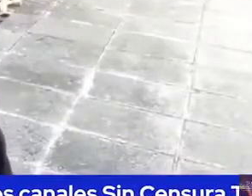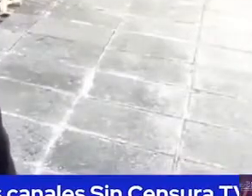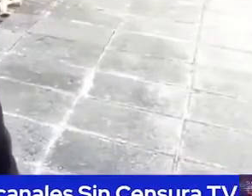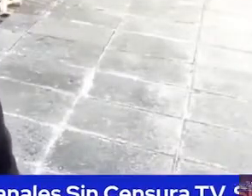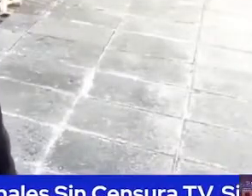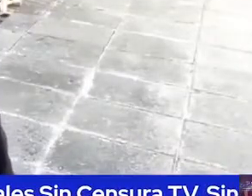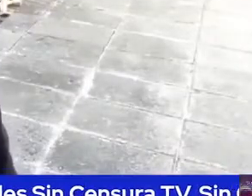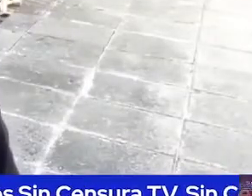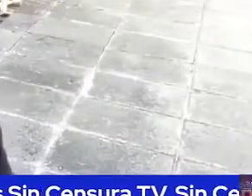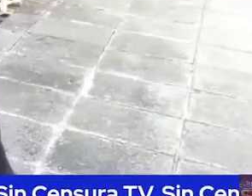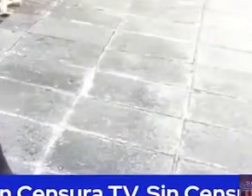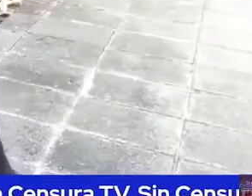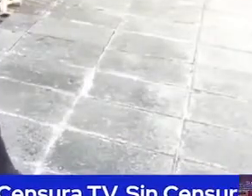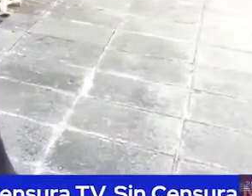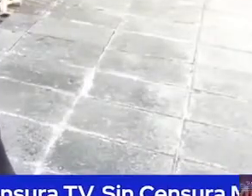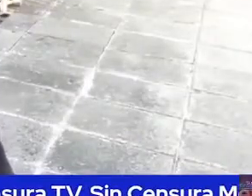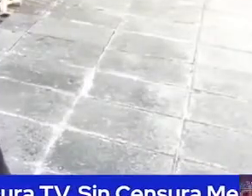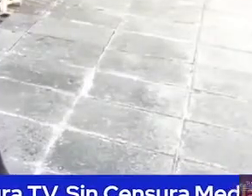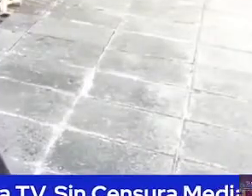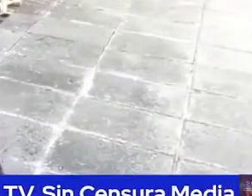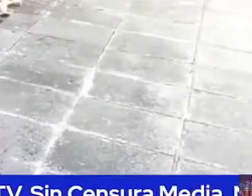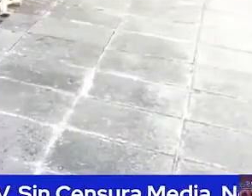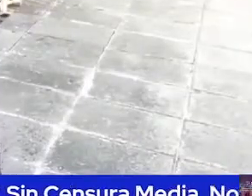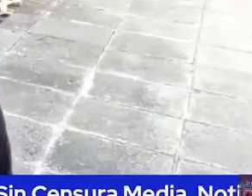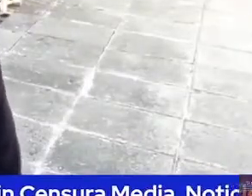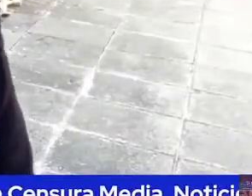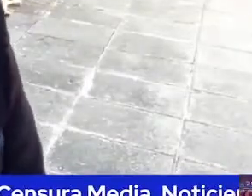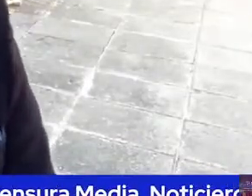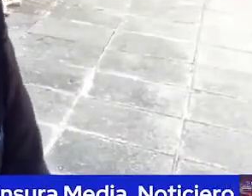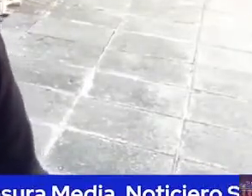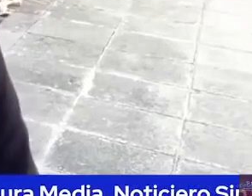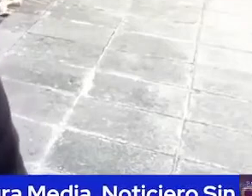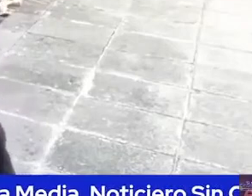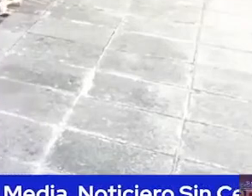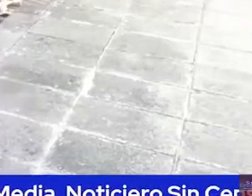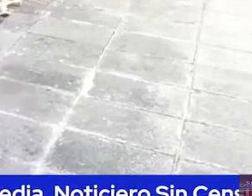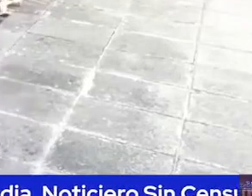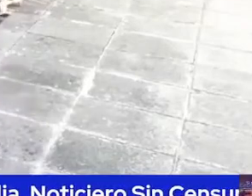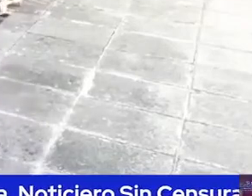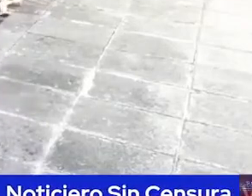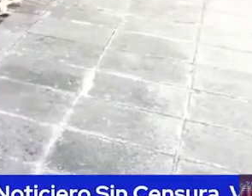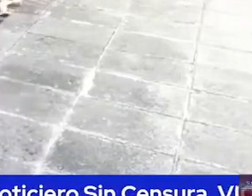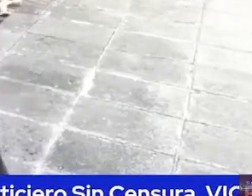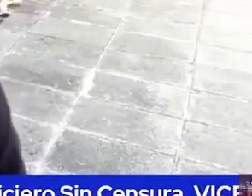audiencia de Sin Censura. No es poca cosa, grábenme, muchachos.